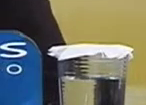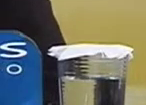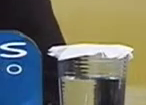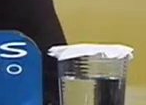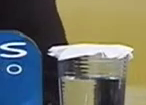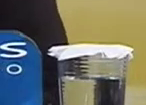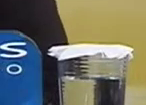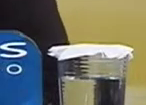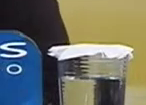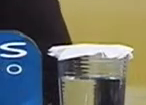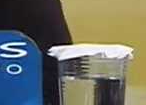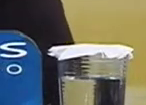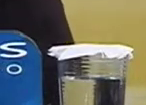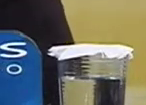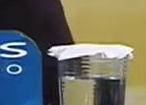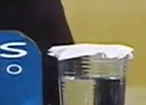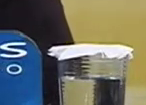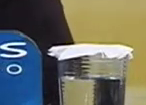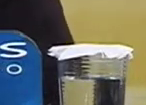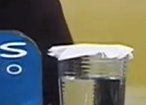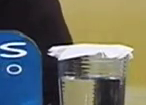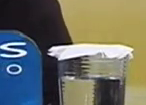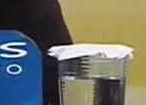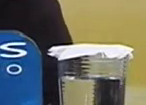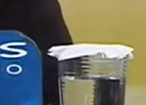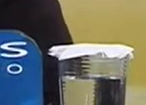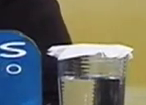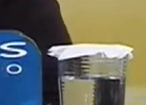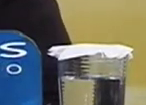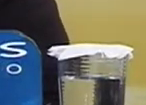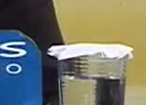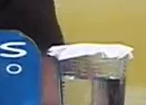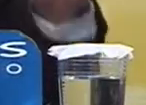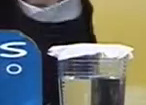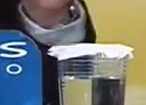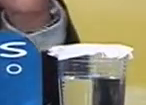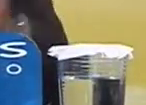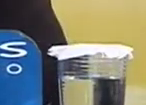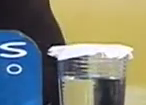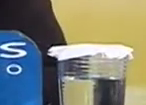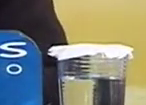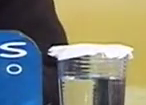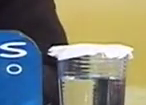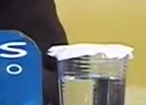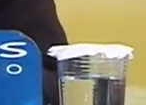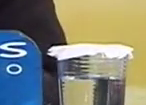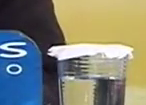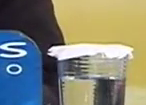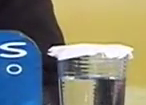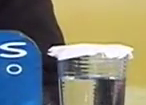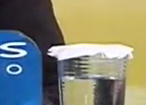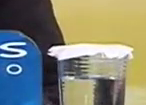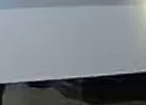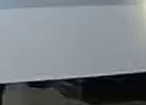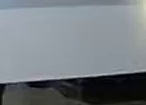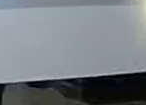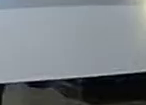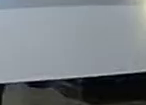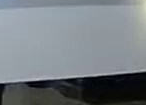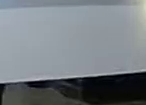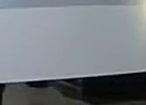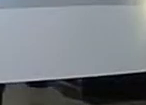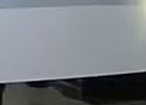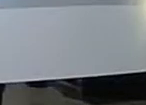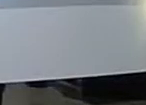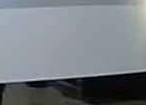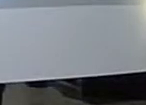nos acompañan Porque hoy hay palabra de Dios para cada uno de nosotros hermano Leví García Amén leemos con la bendición del padre